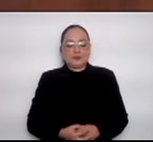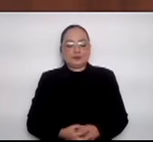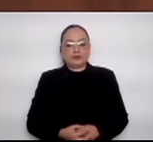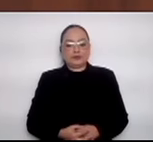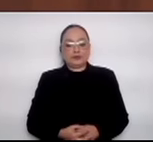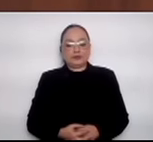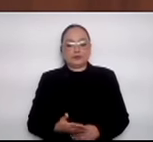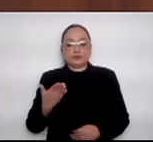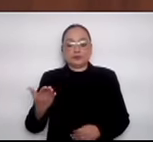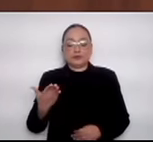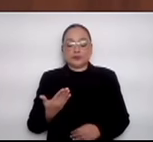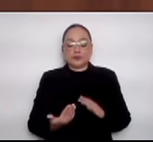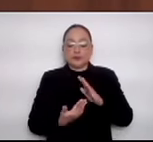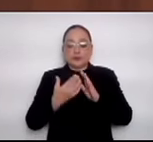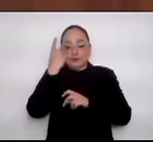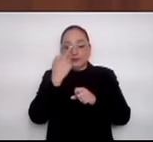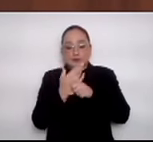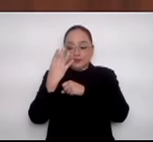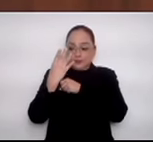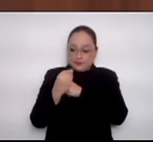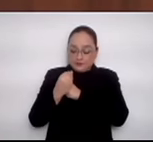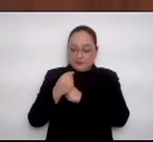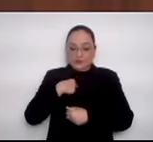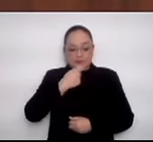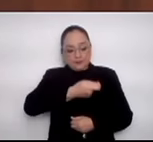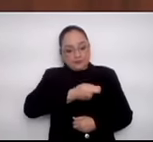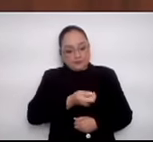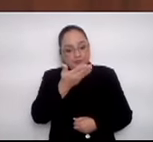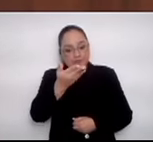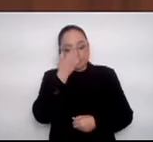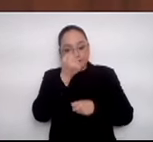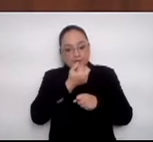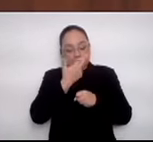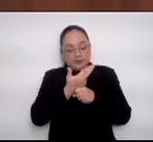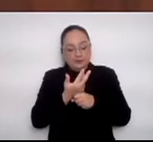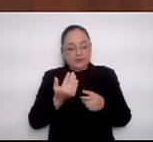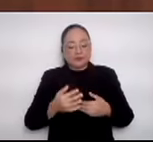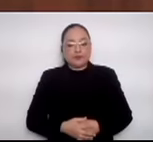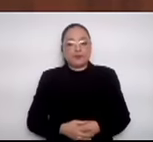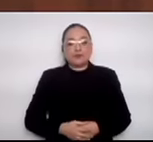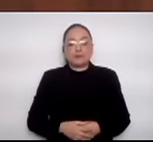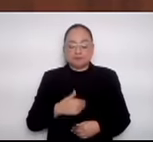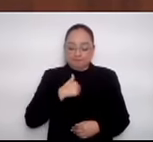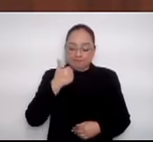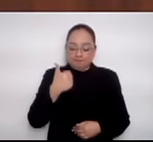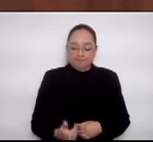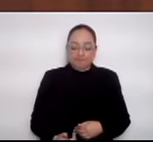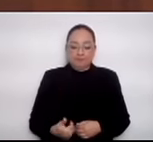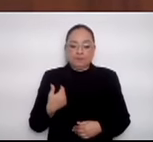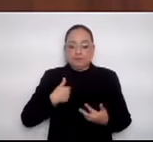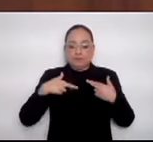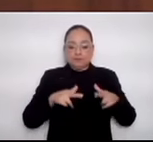Con el permiso de la mesa directiva, saludo al señor secretario. Su servidora, en nombre del